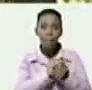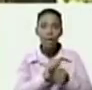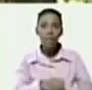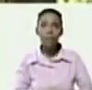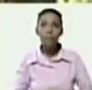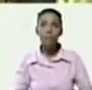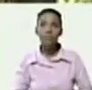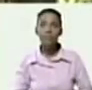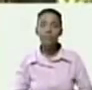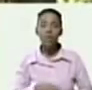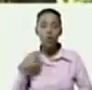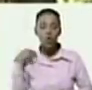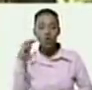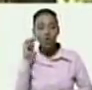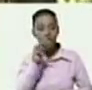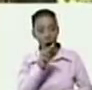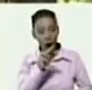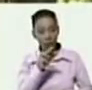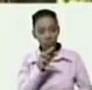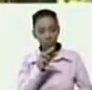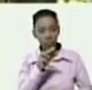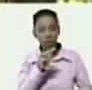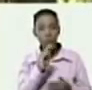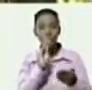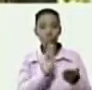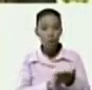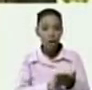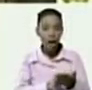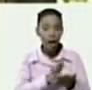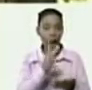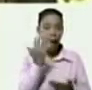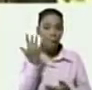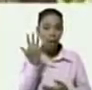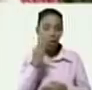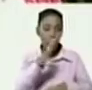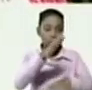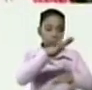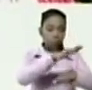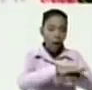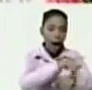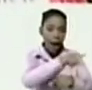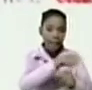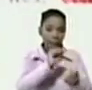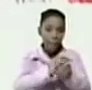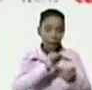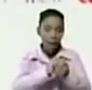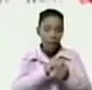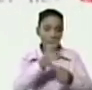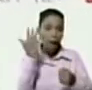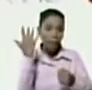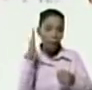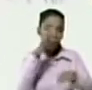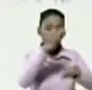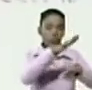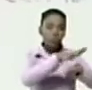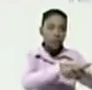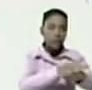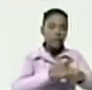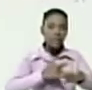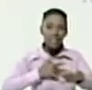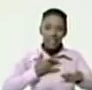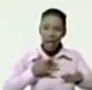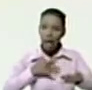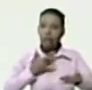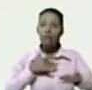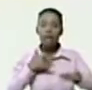Y uno pasa por ahí y pone la mano sobre esa piedra y yo estoy seguro, por